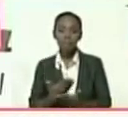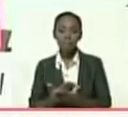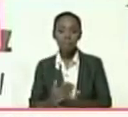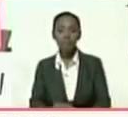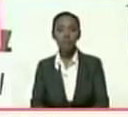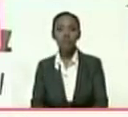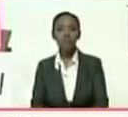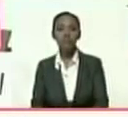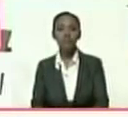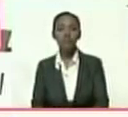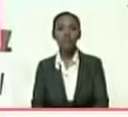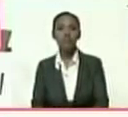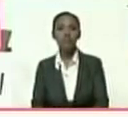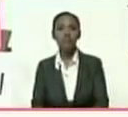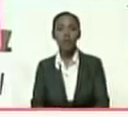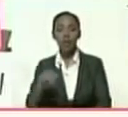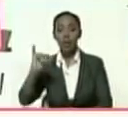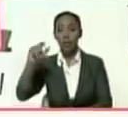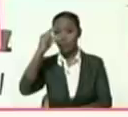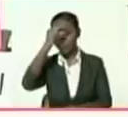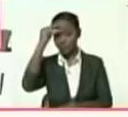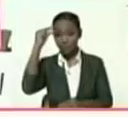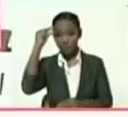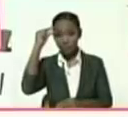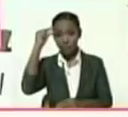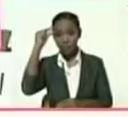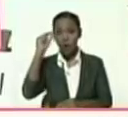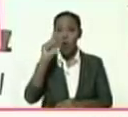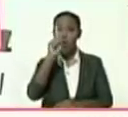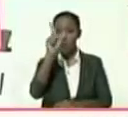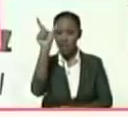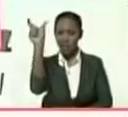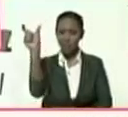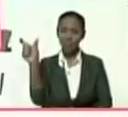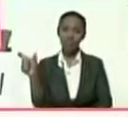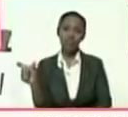Mira, Julio Borges es uno de los seres